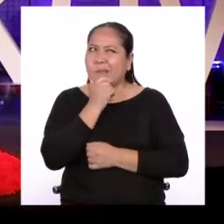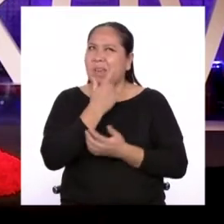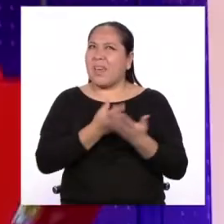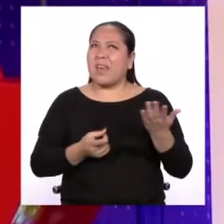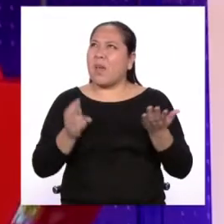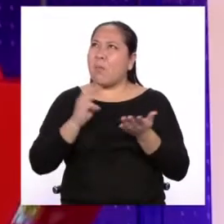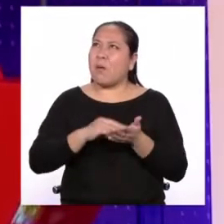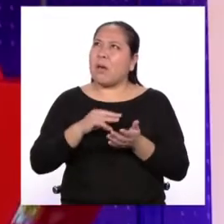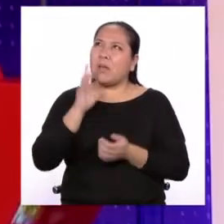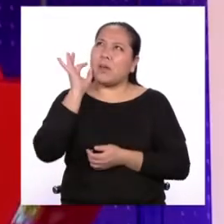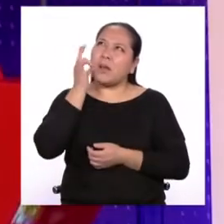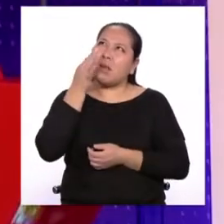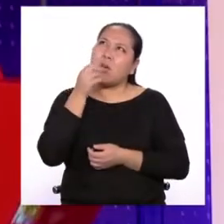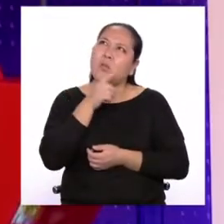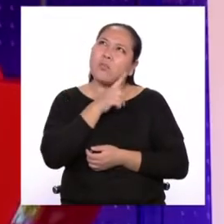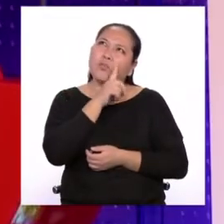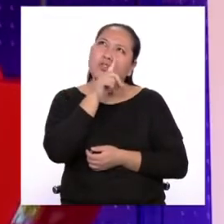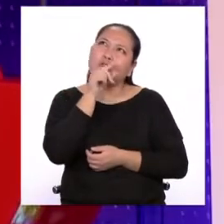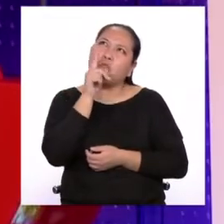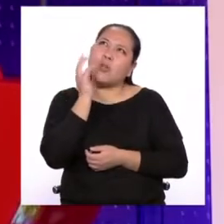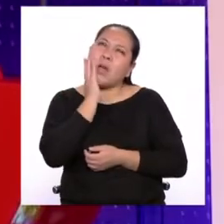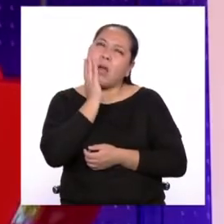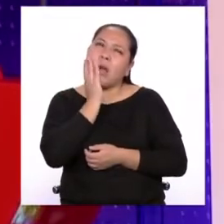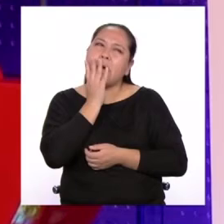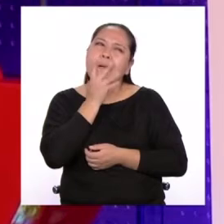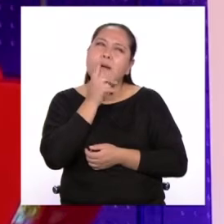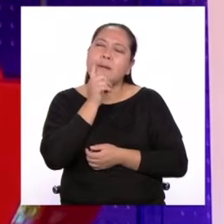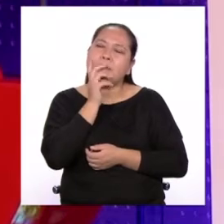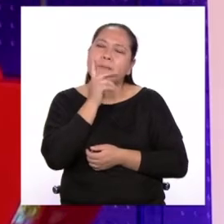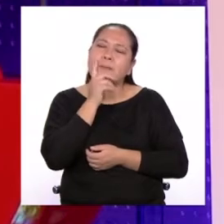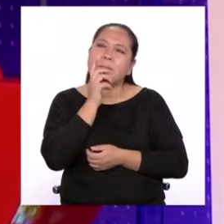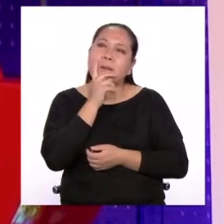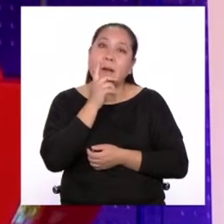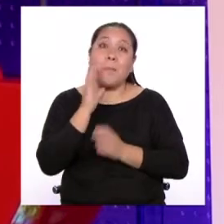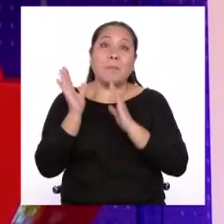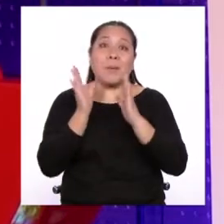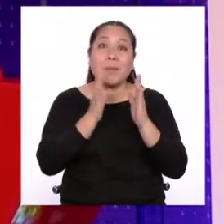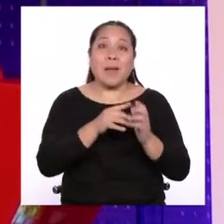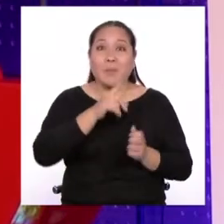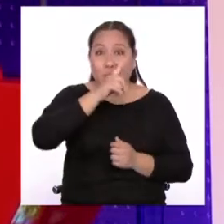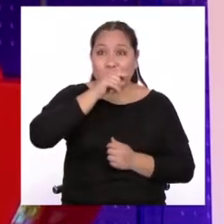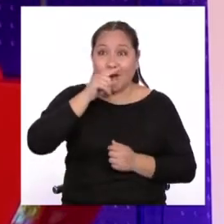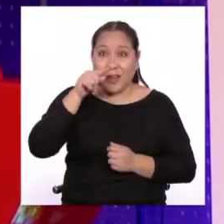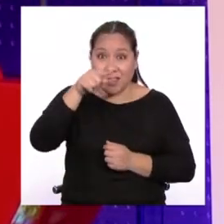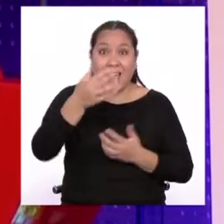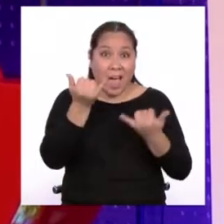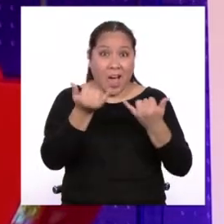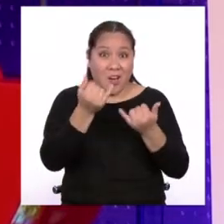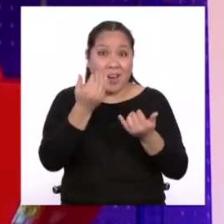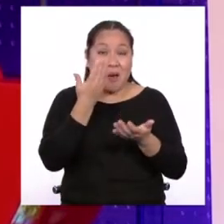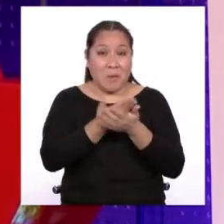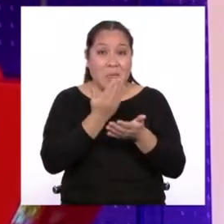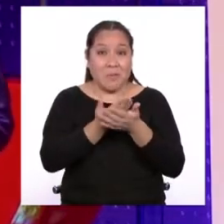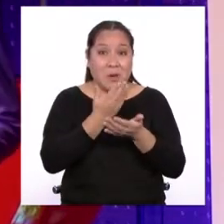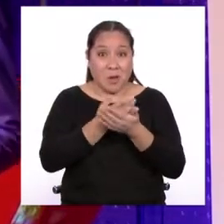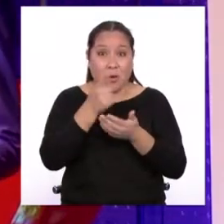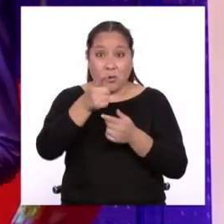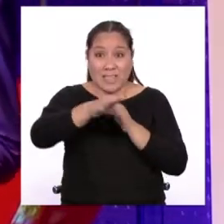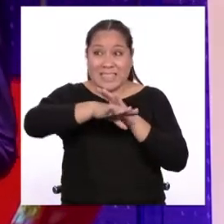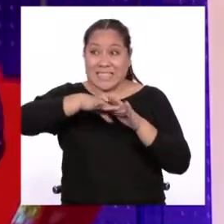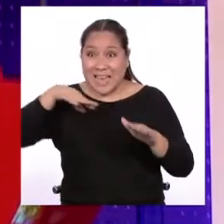golosina? Entonces decidimos hacer unos chocolatitos que podrán probar ahora a la salida de la